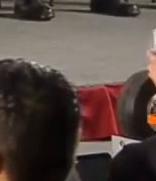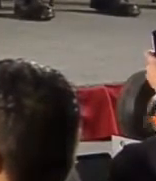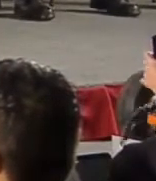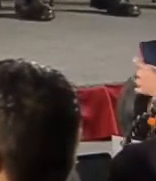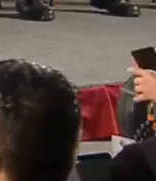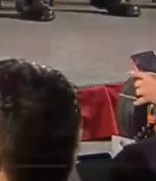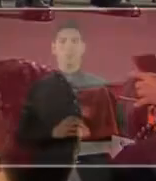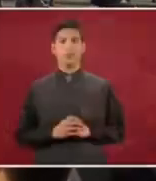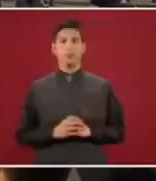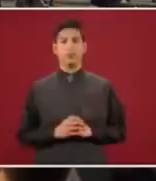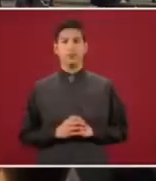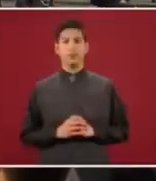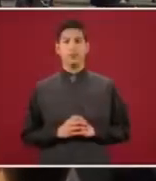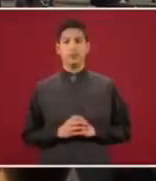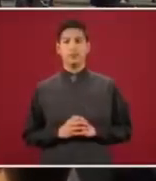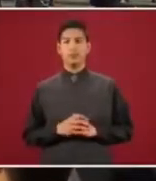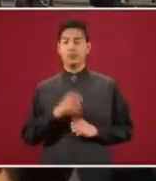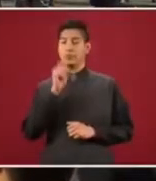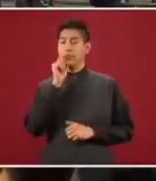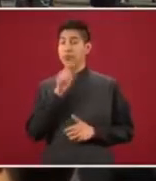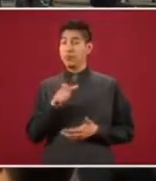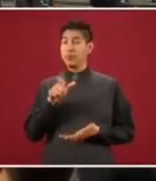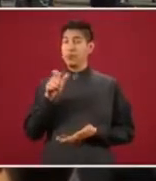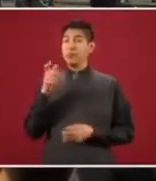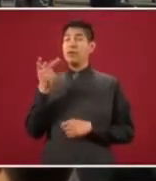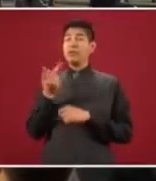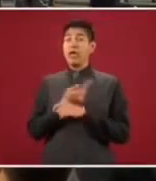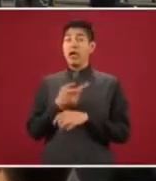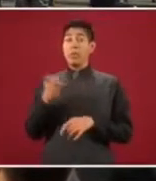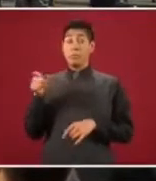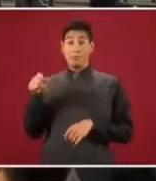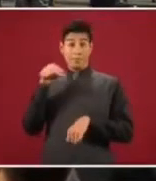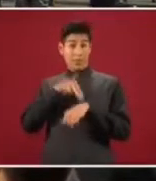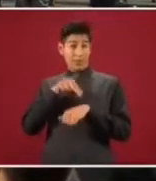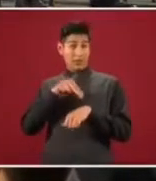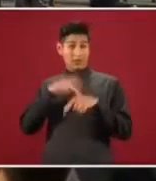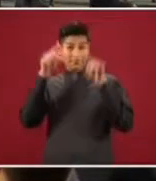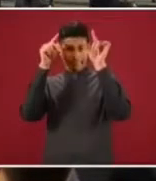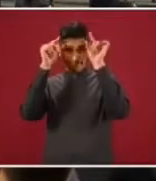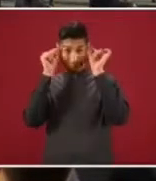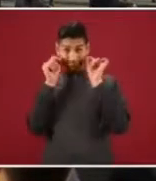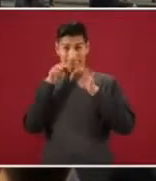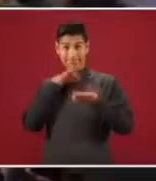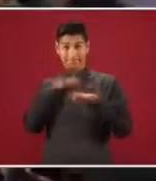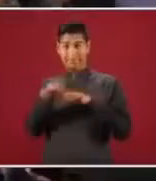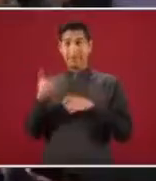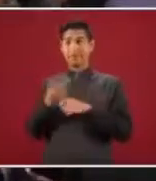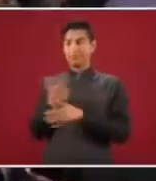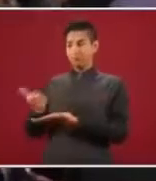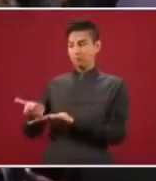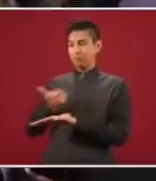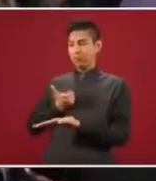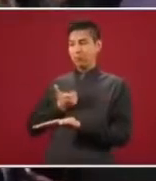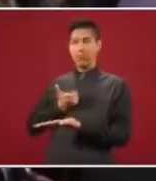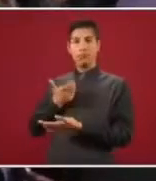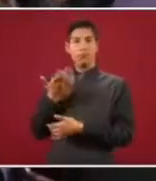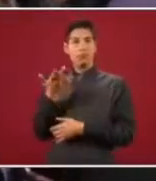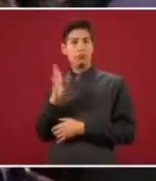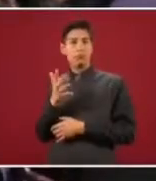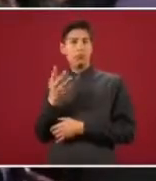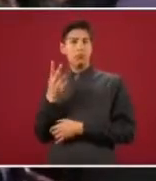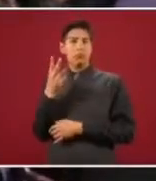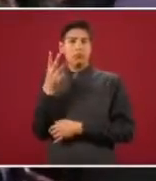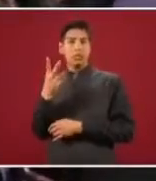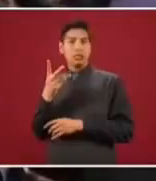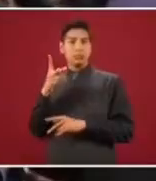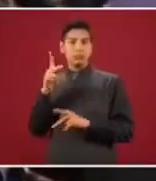de secciones cobran a los médicos, enfermeras y trabajadores hasta 3 quincenas para renovar el contrato